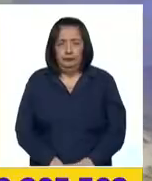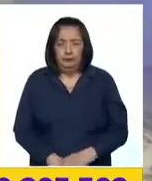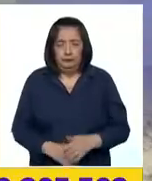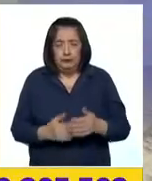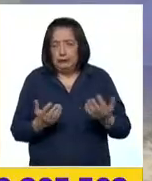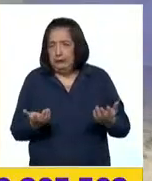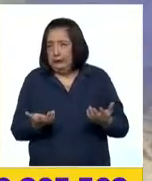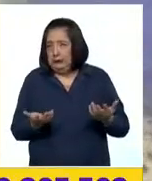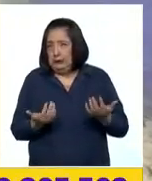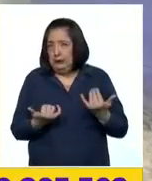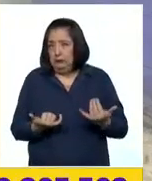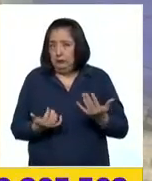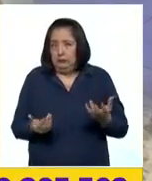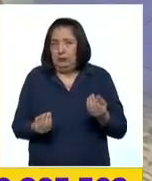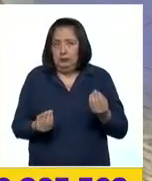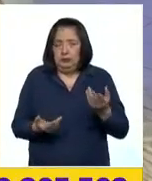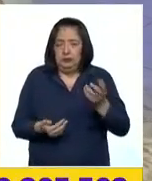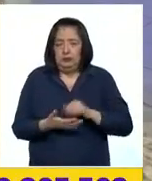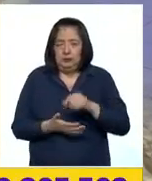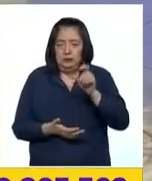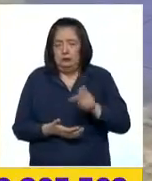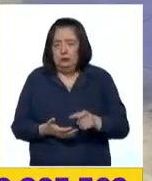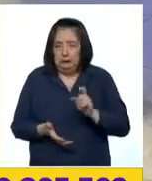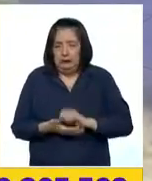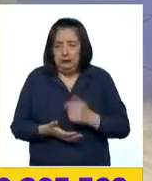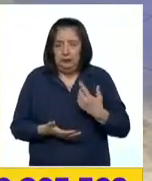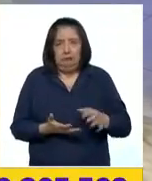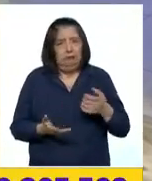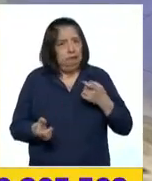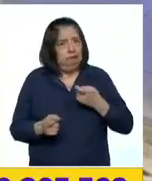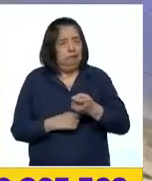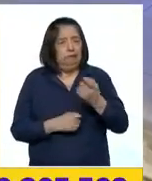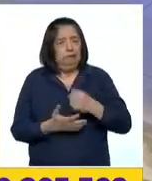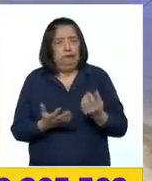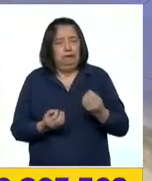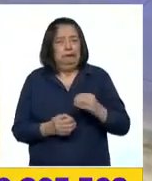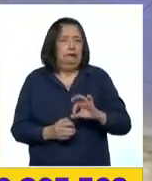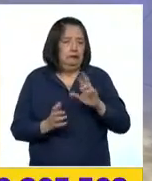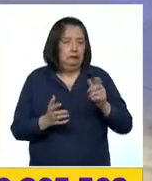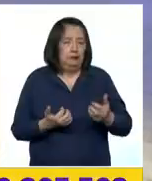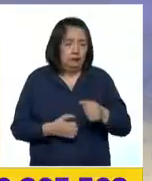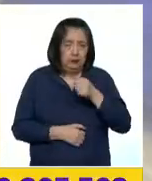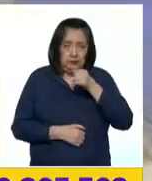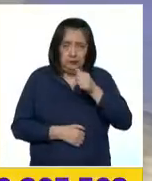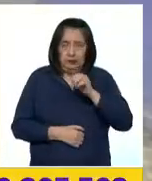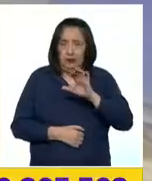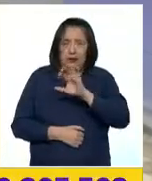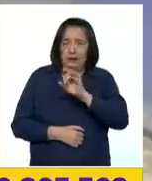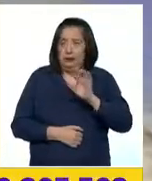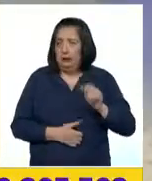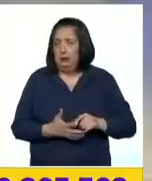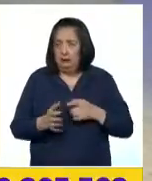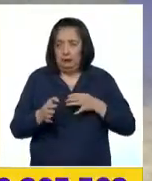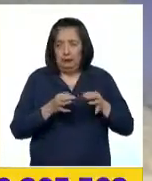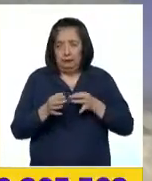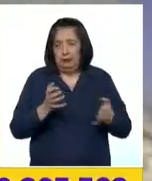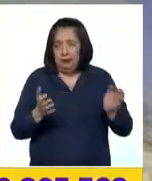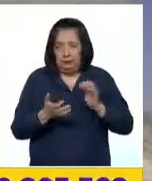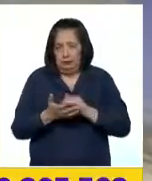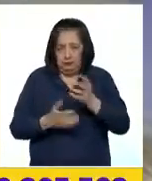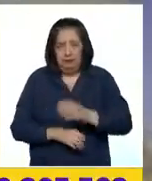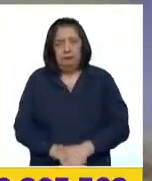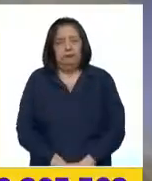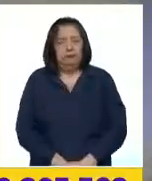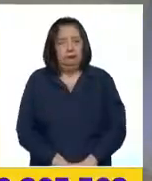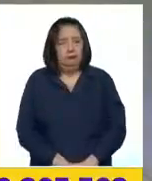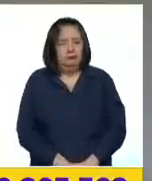¿Cómo está la situación de esta persona nuevamente atacada producto de la delincuencia? Estamos con nuestra compañera Carla Atencio para que nos dé más